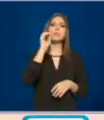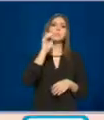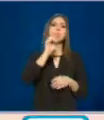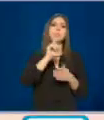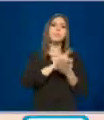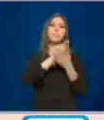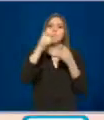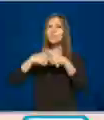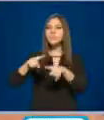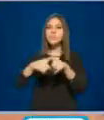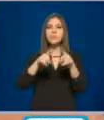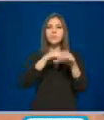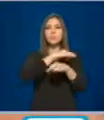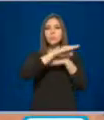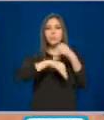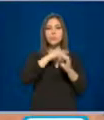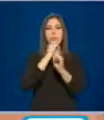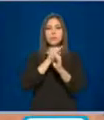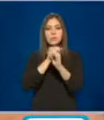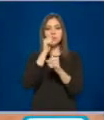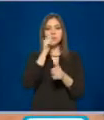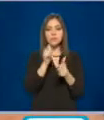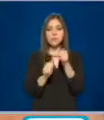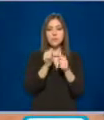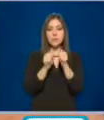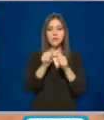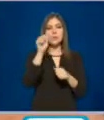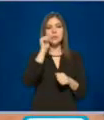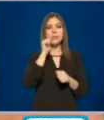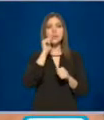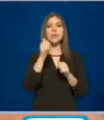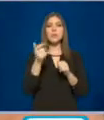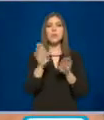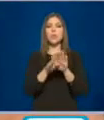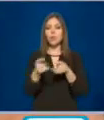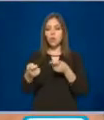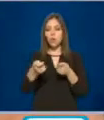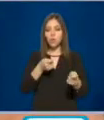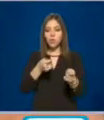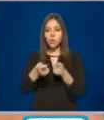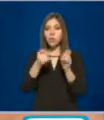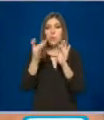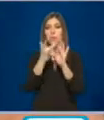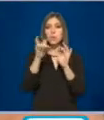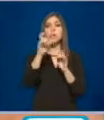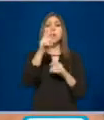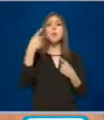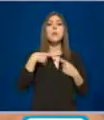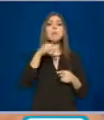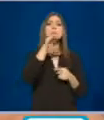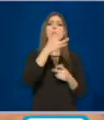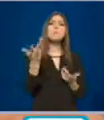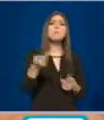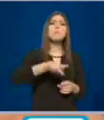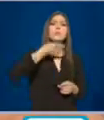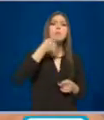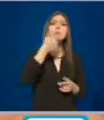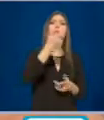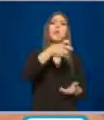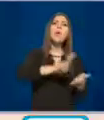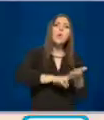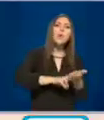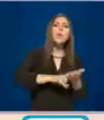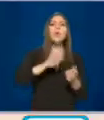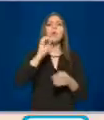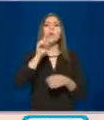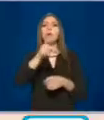Híjole, es Hay que que las redes estarlas sociales. y tener siempre muchísimo control. Y cuando te Claro. pregunten, responder. Porque Sí. si no, todo eso,